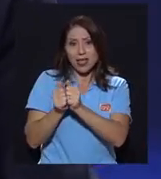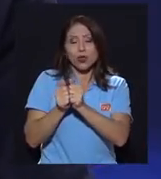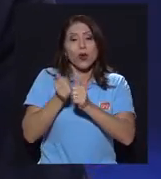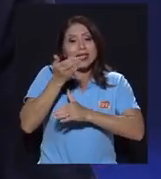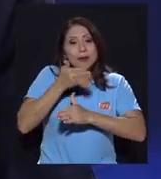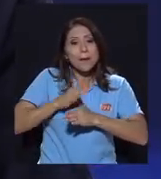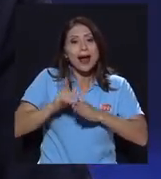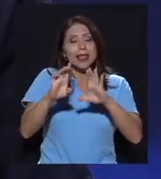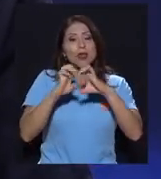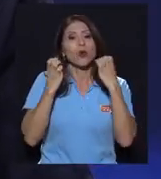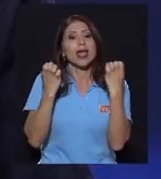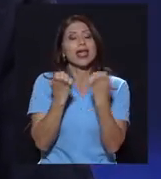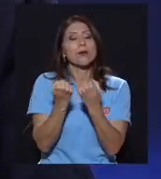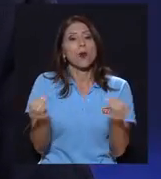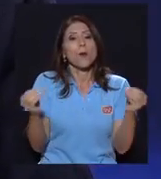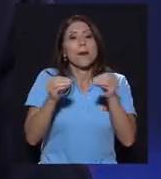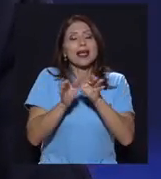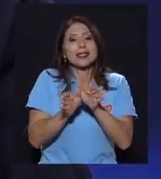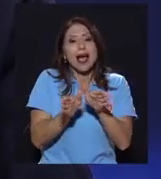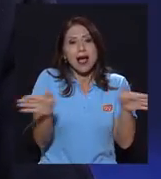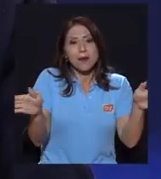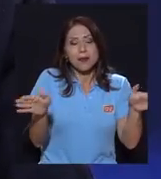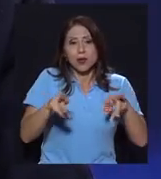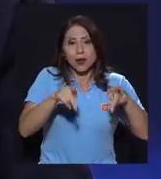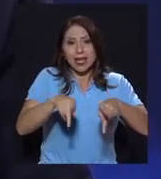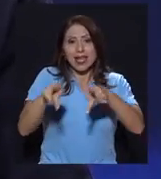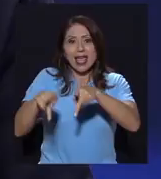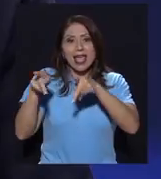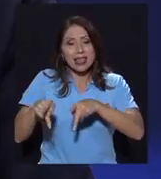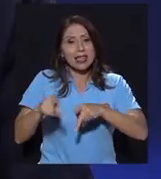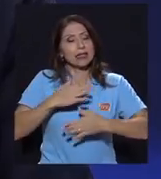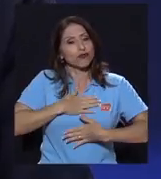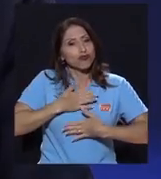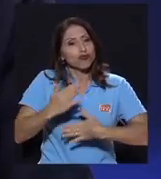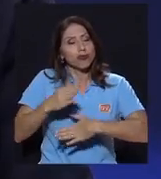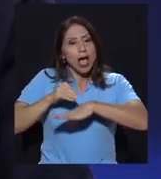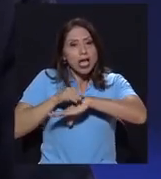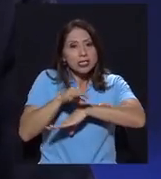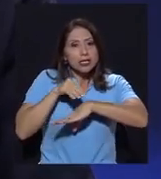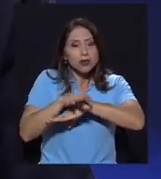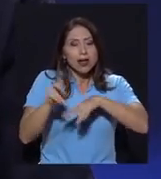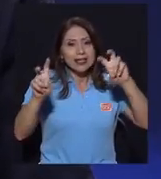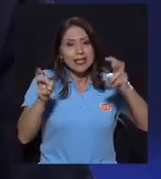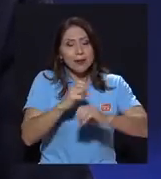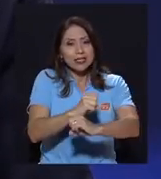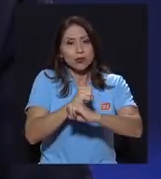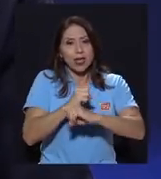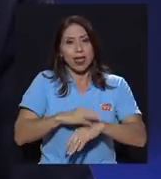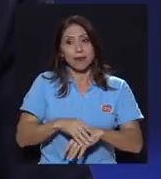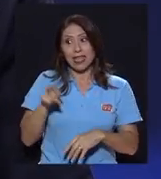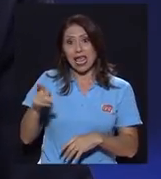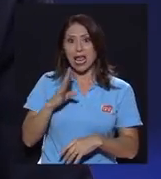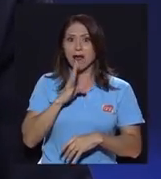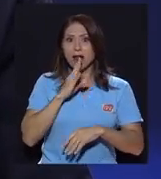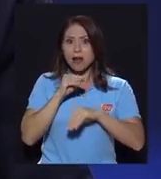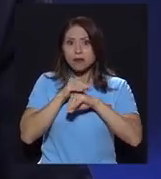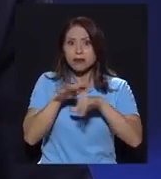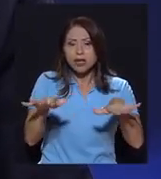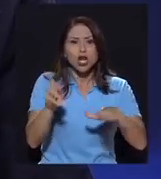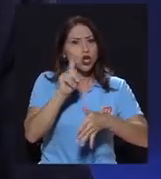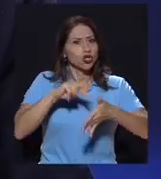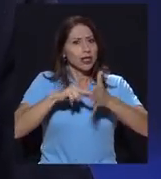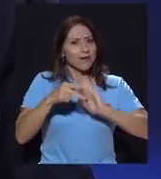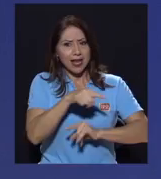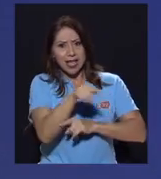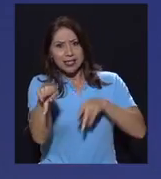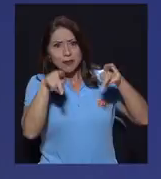equipo que es mucho más amplio de gente que está dispuesta a asesorar en materia seguridad que el anuncio no significaba tampoco un compromiso de